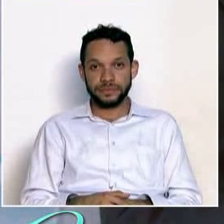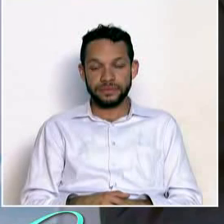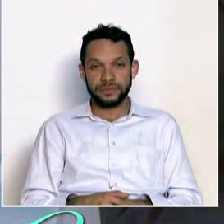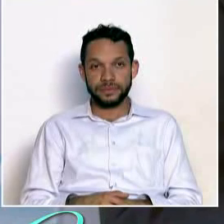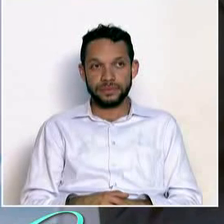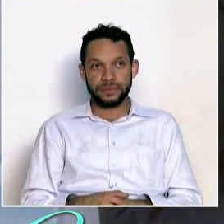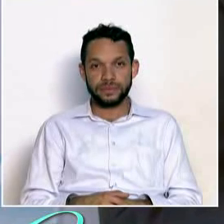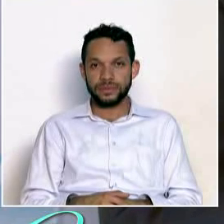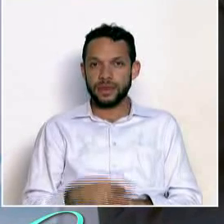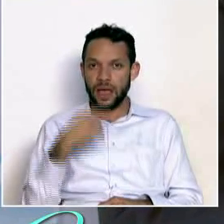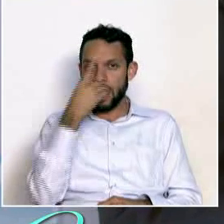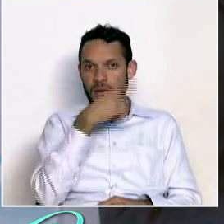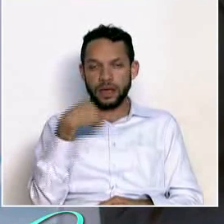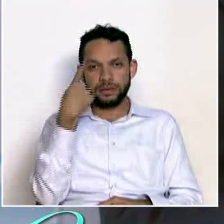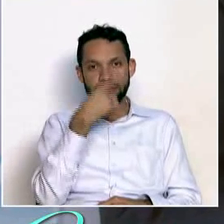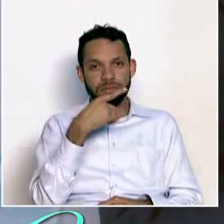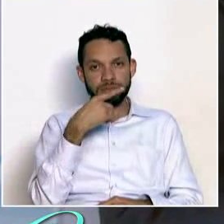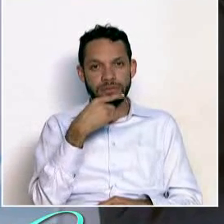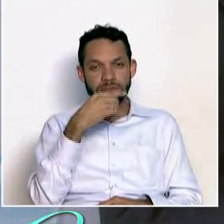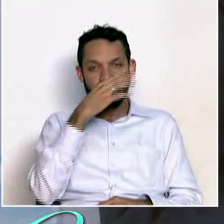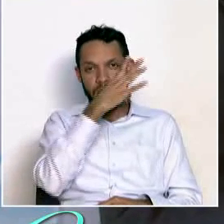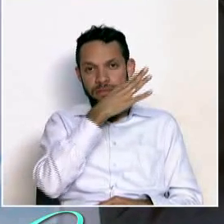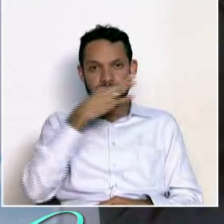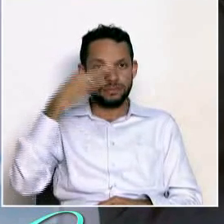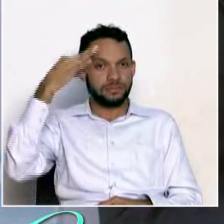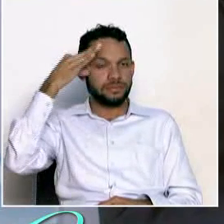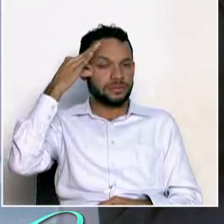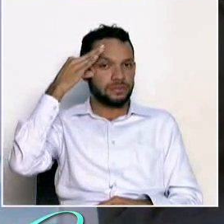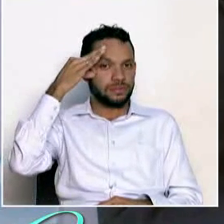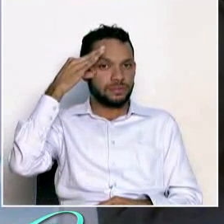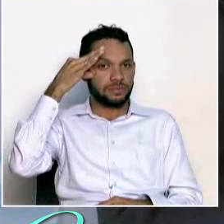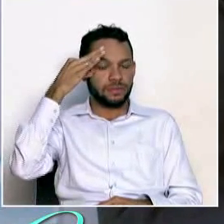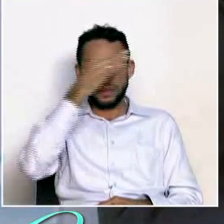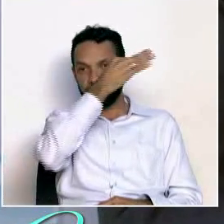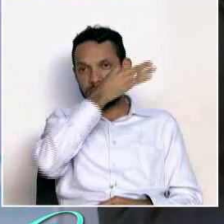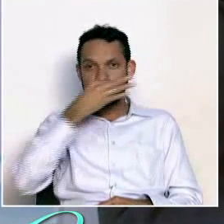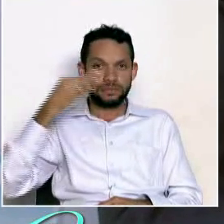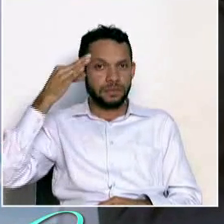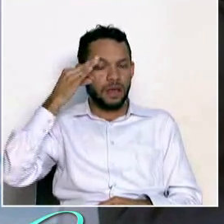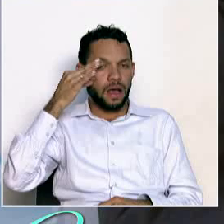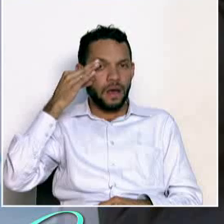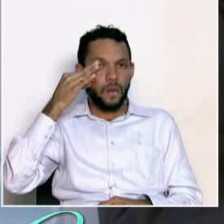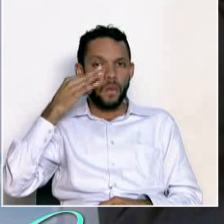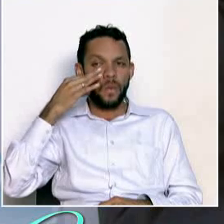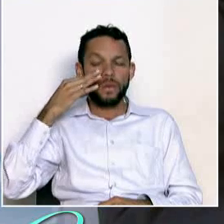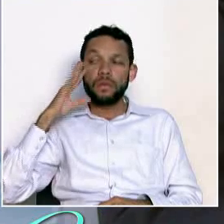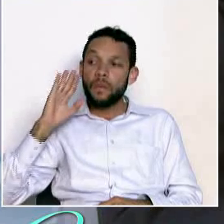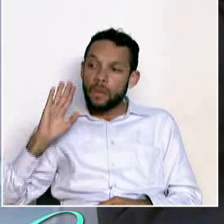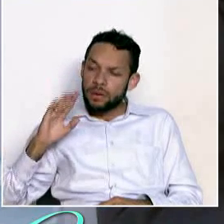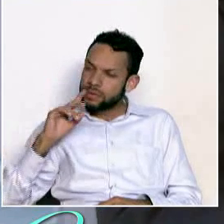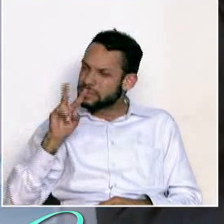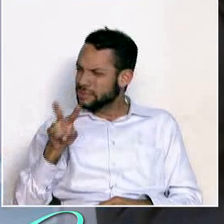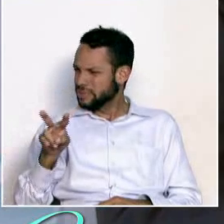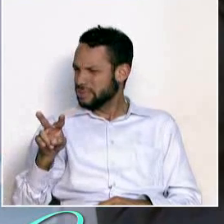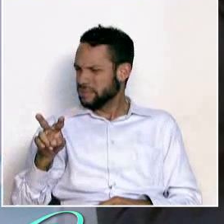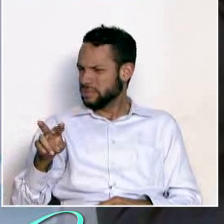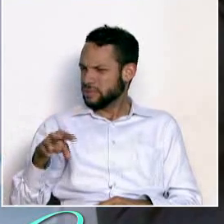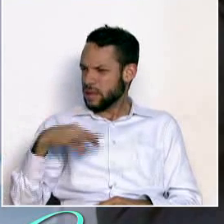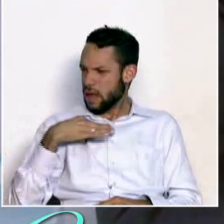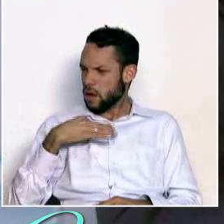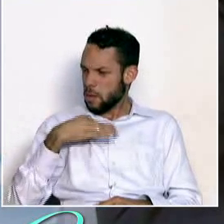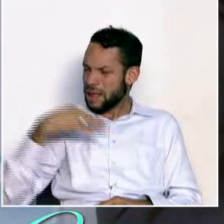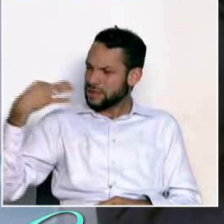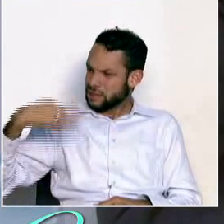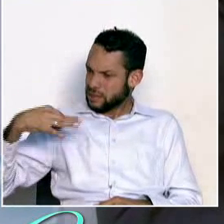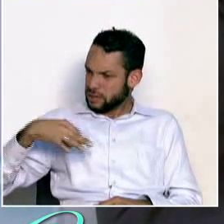Con sus rostros tapados y también con ropa ligera,